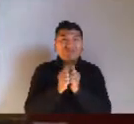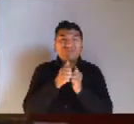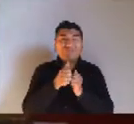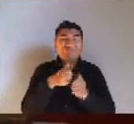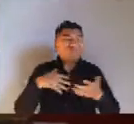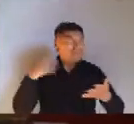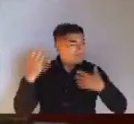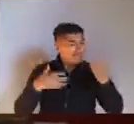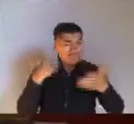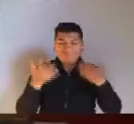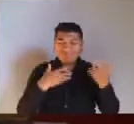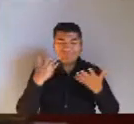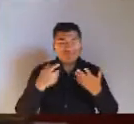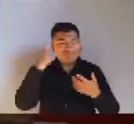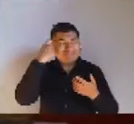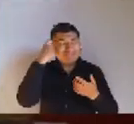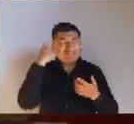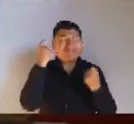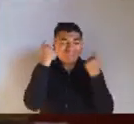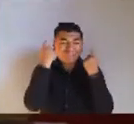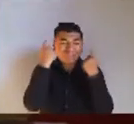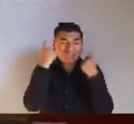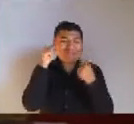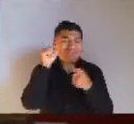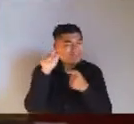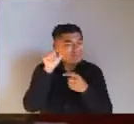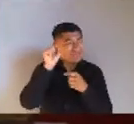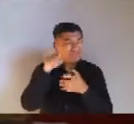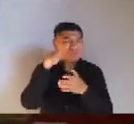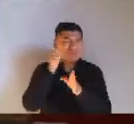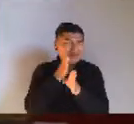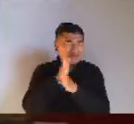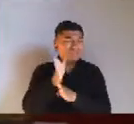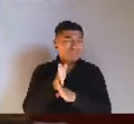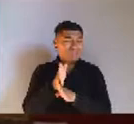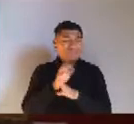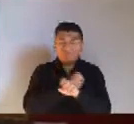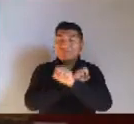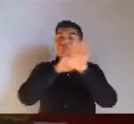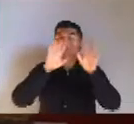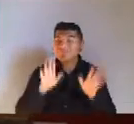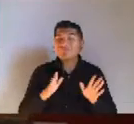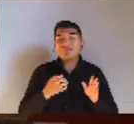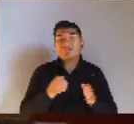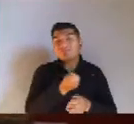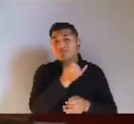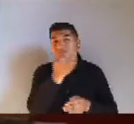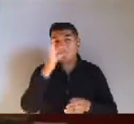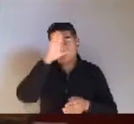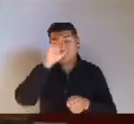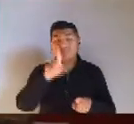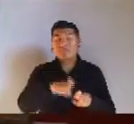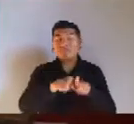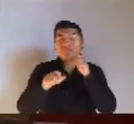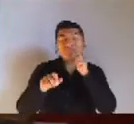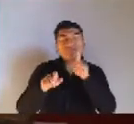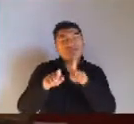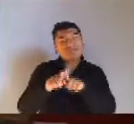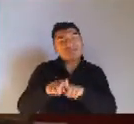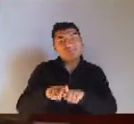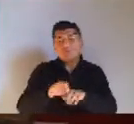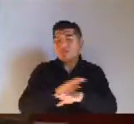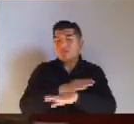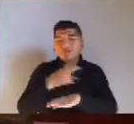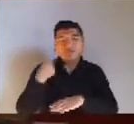pasión, convencidos de lo que creemos y de lo que hacemos, claro que muchos hermanos, incluso sin que